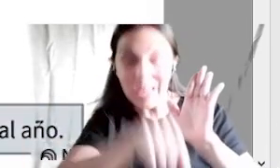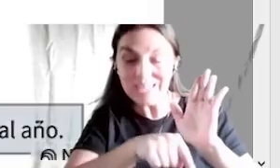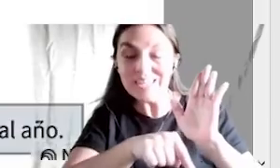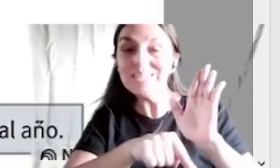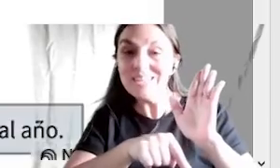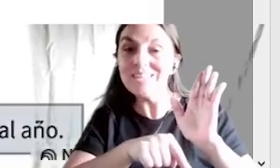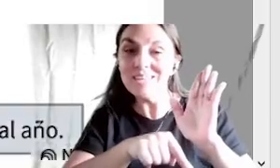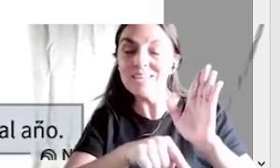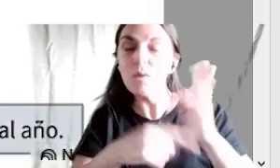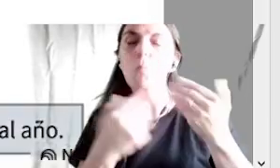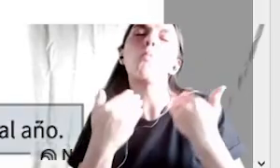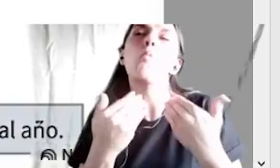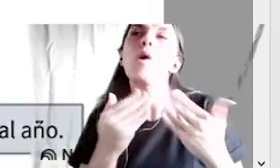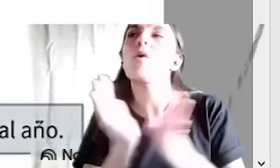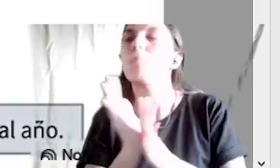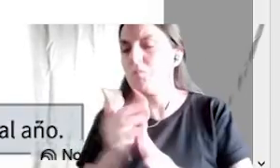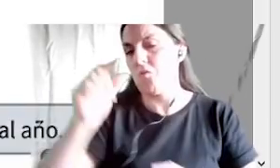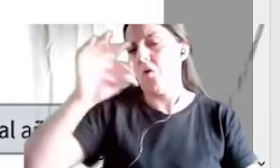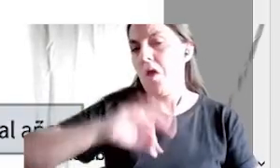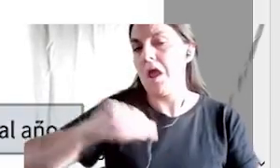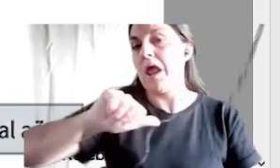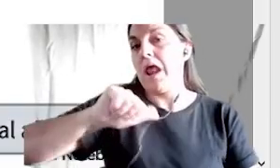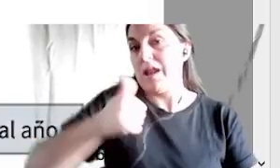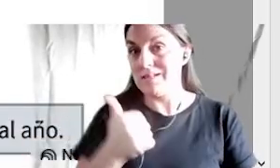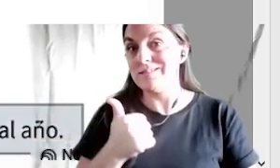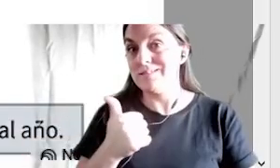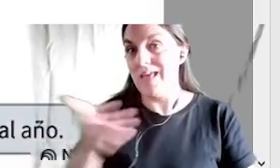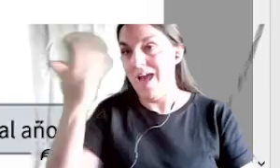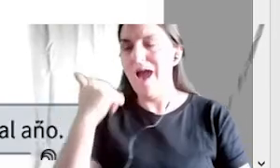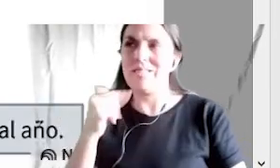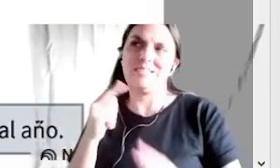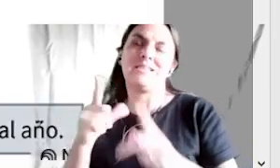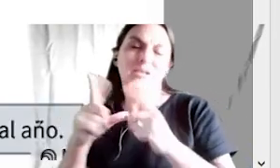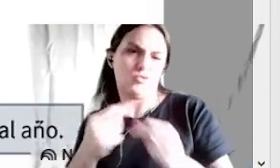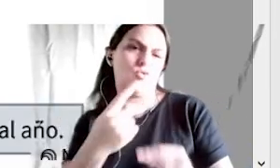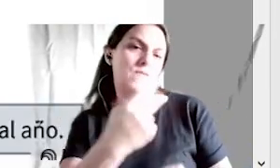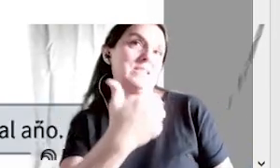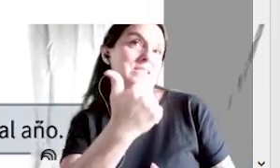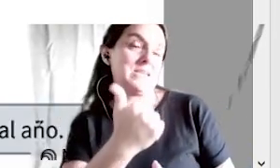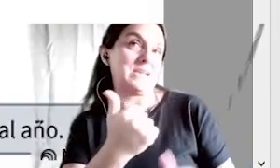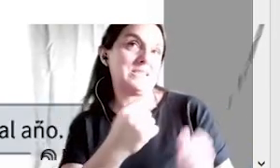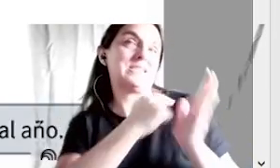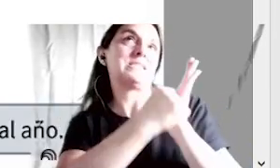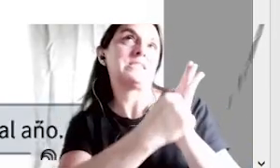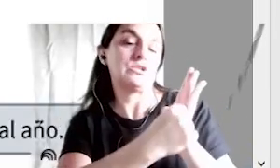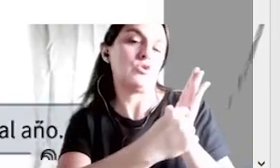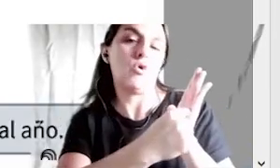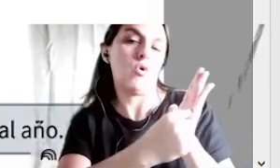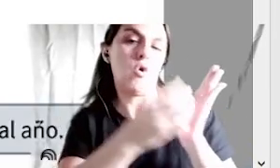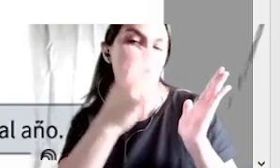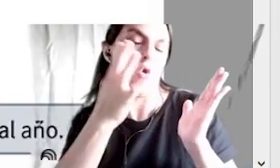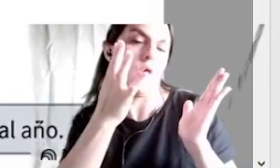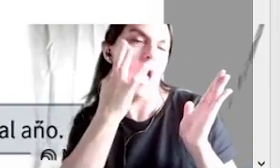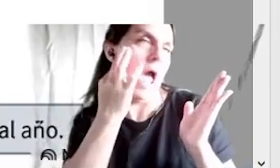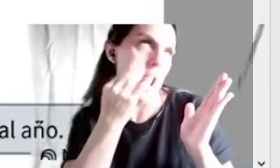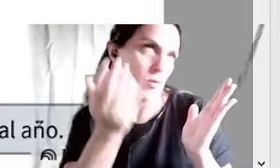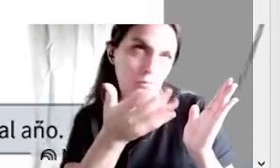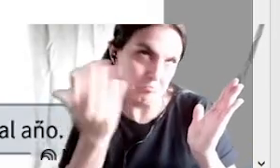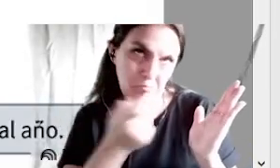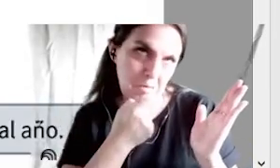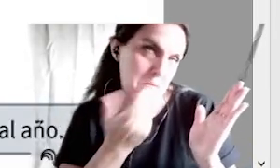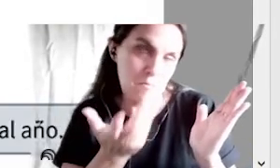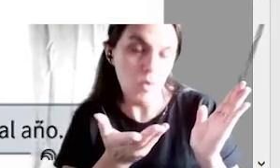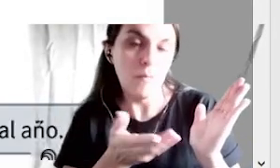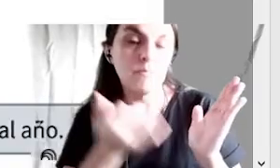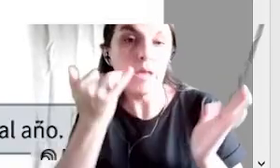yo puedo decir esta ganancia que primero está alcanzada por el artículo 26, inciso lo que corresponda,